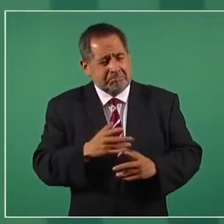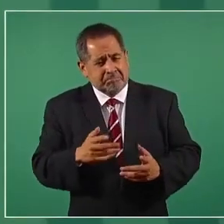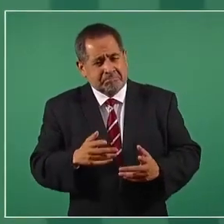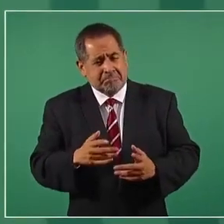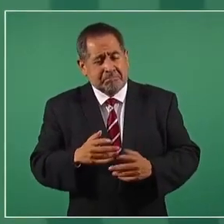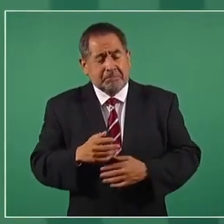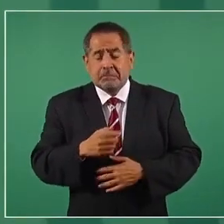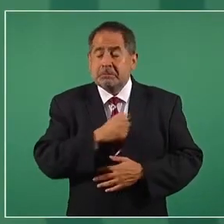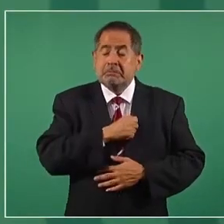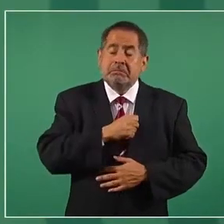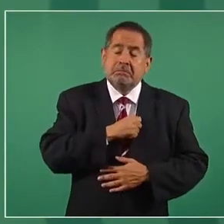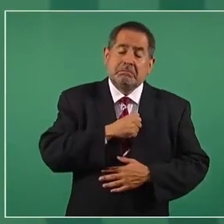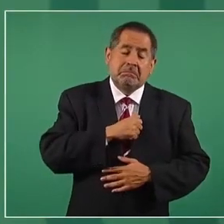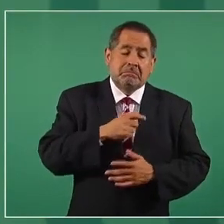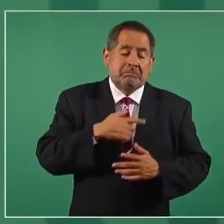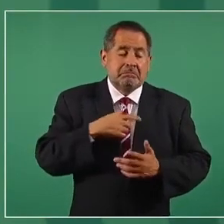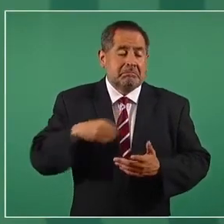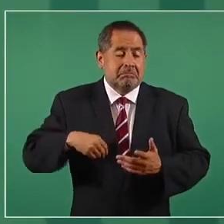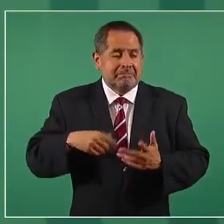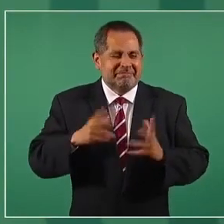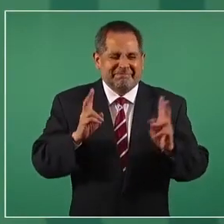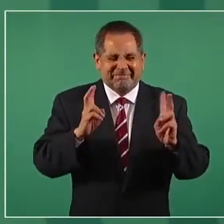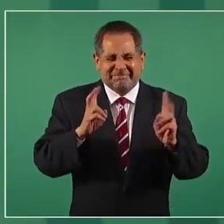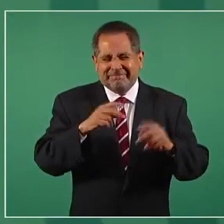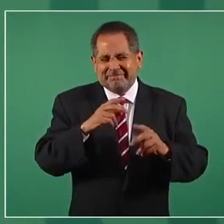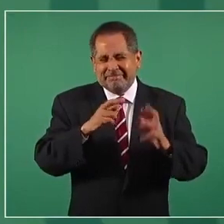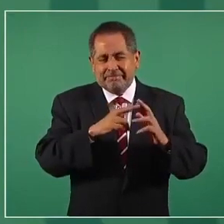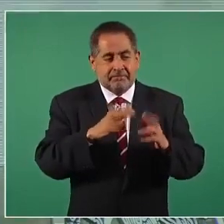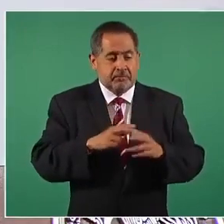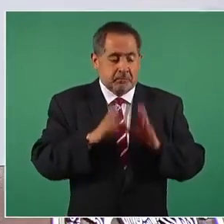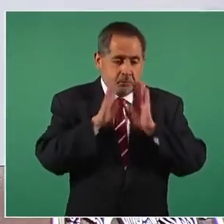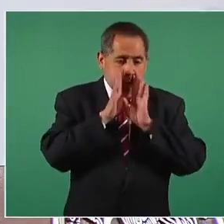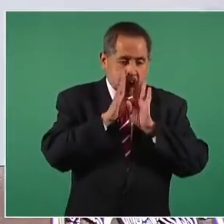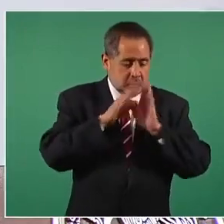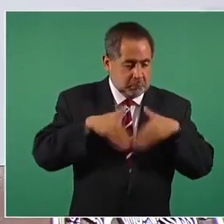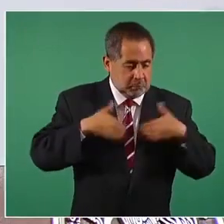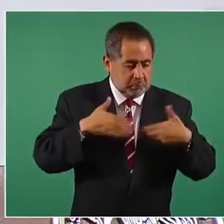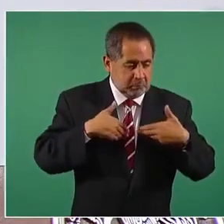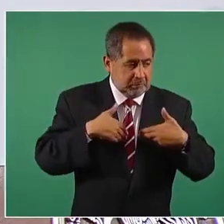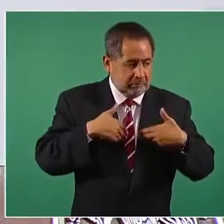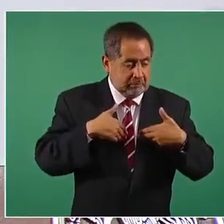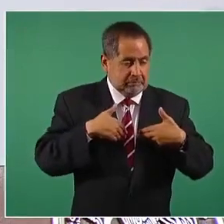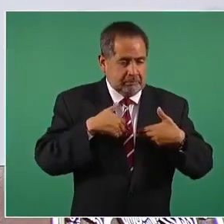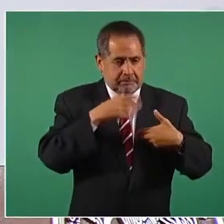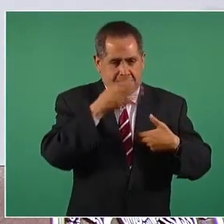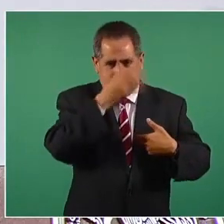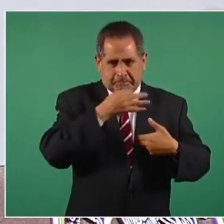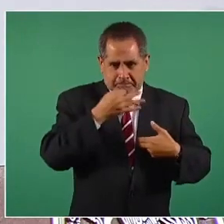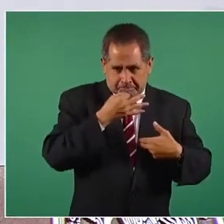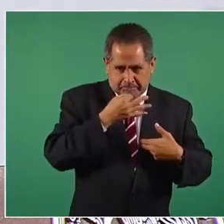darse golpes de pechos y confesar, comulgar y salen